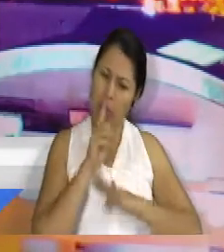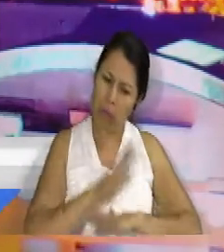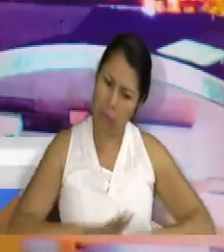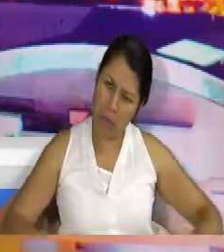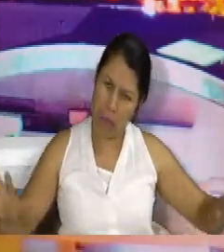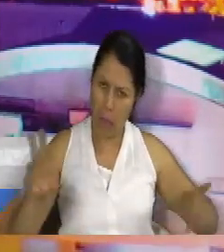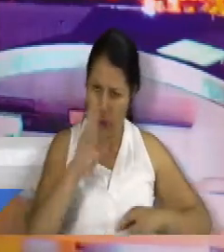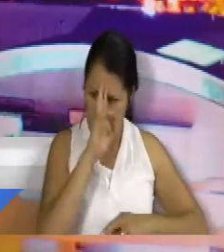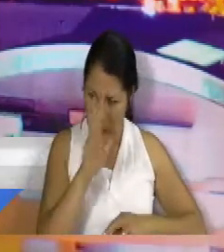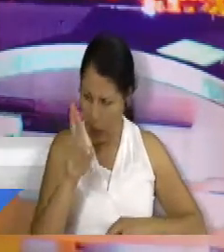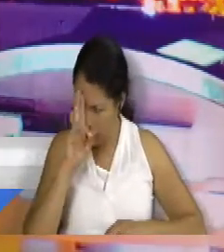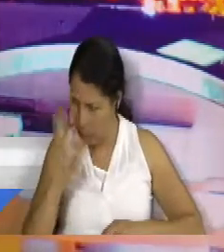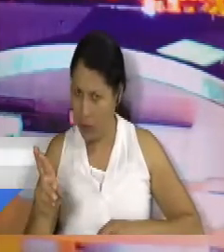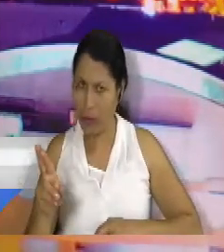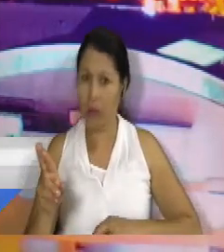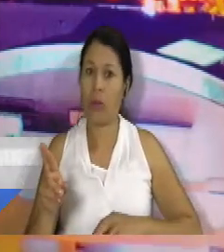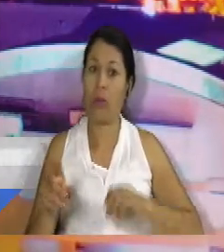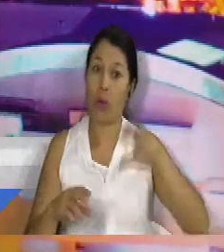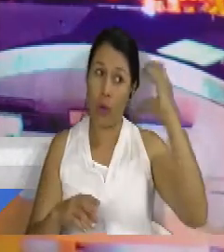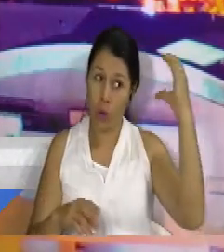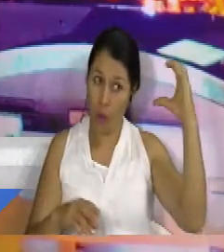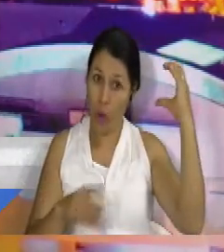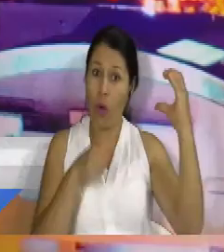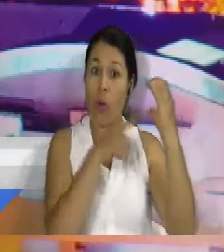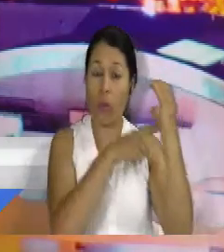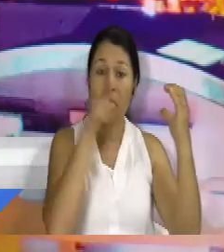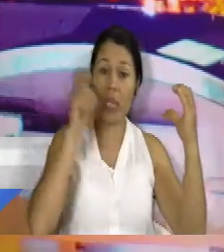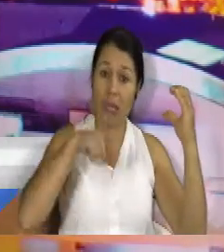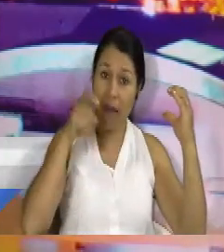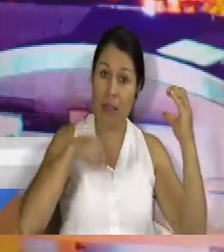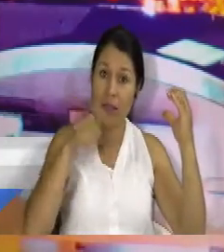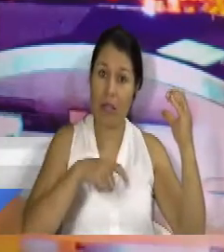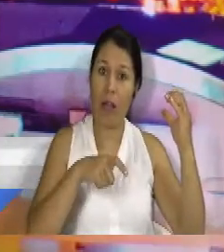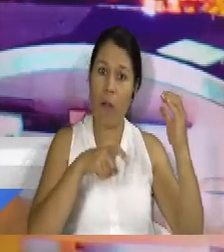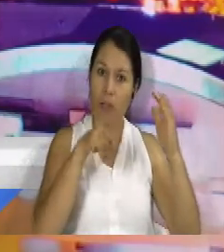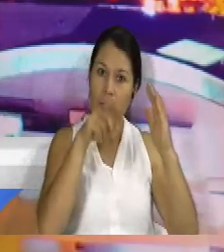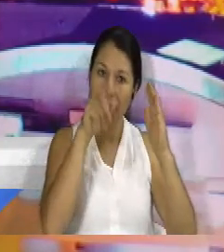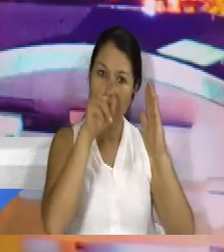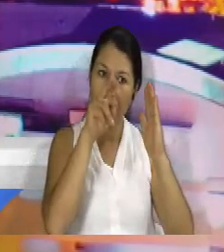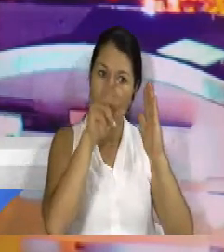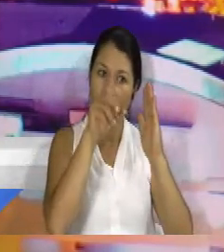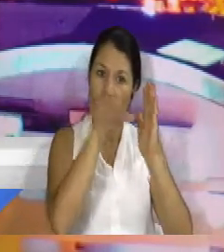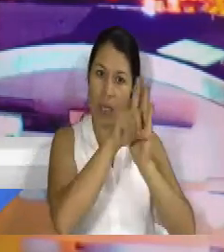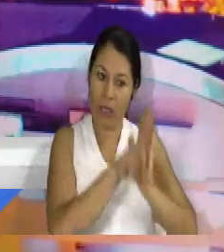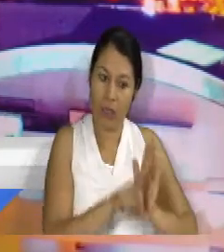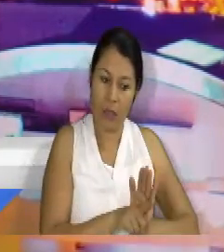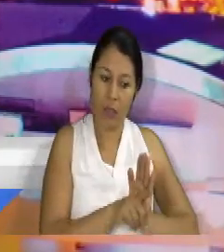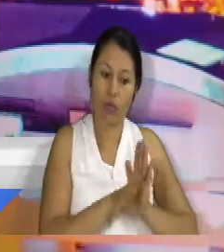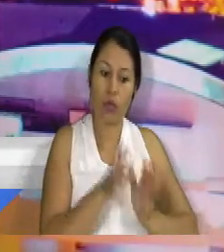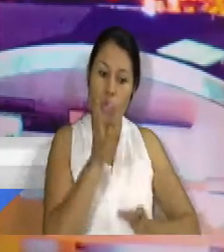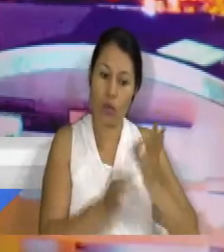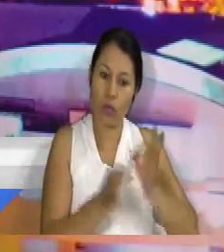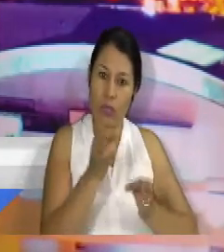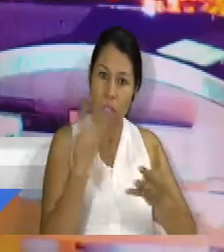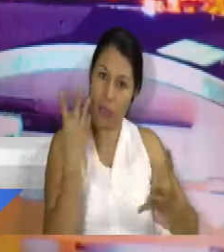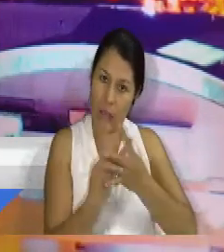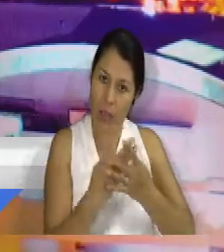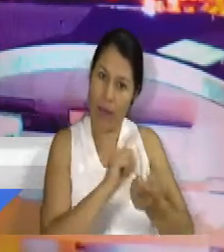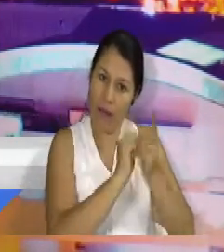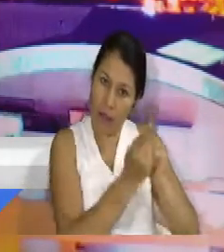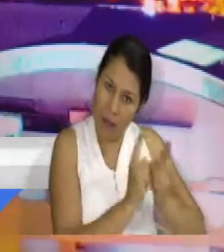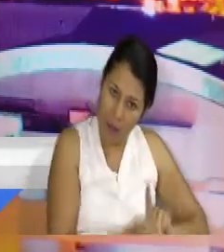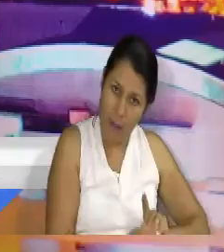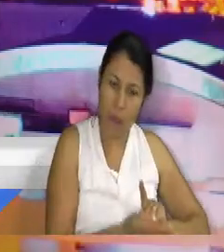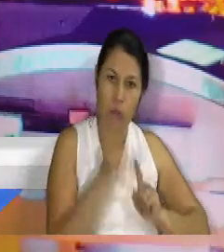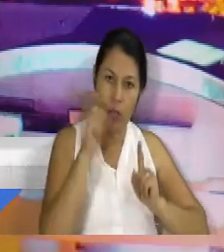Colombia amerita que haya una verdadera reforma al código, a la justicia penitenciaria, sí. Porque la